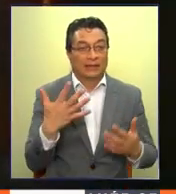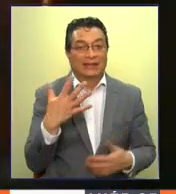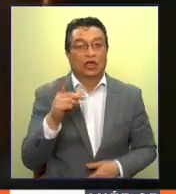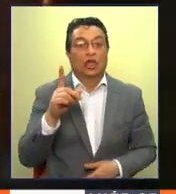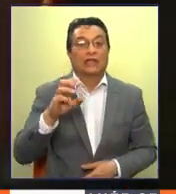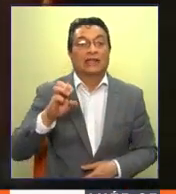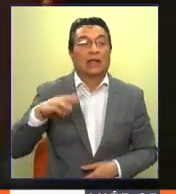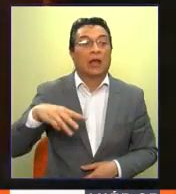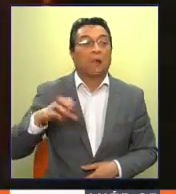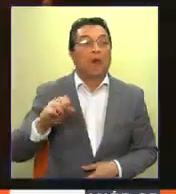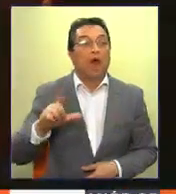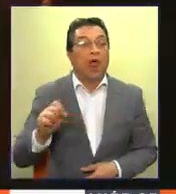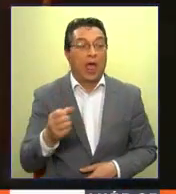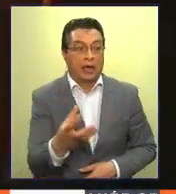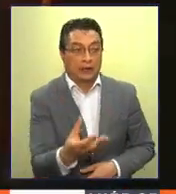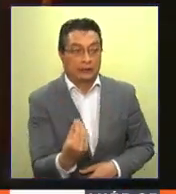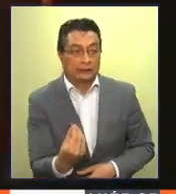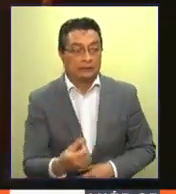Vivo.